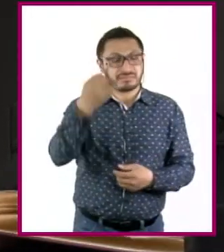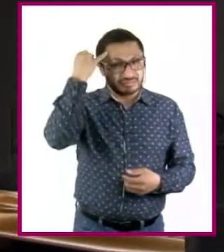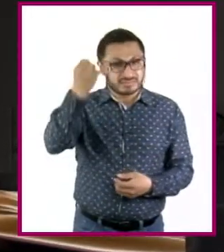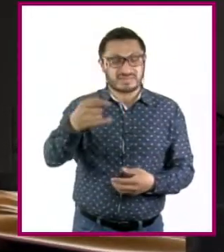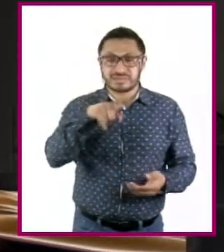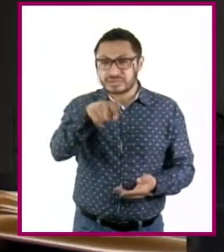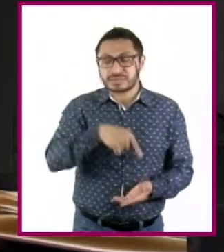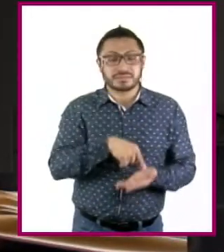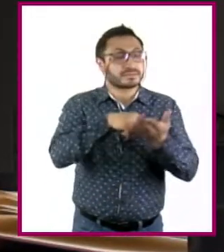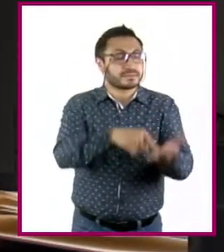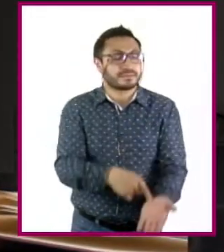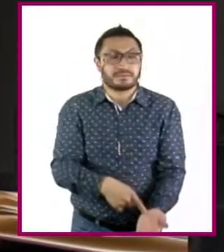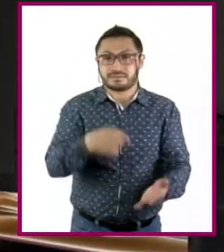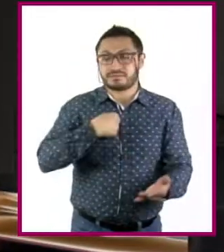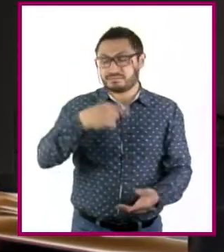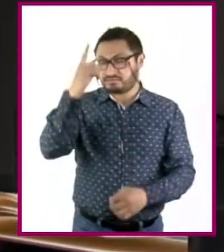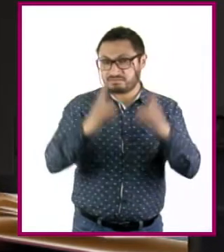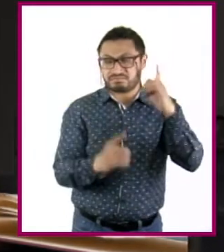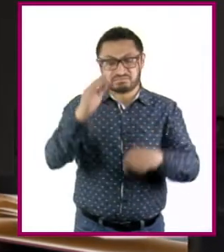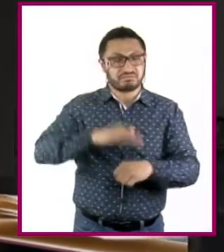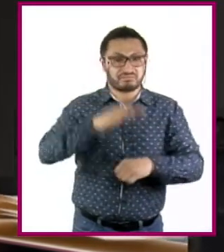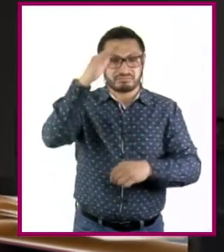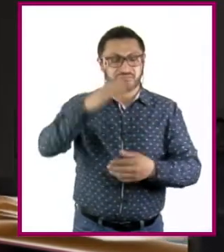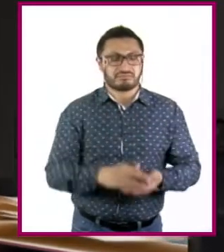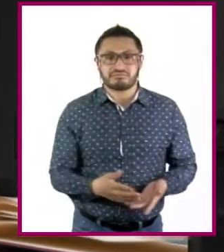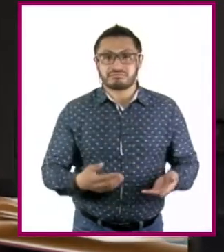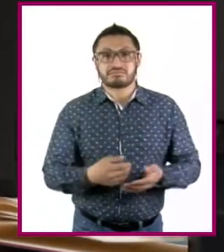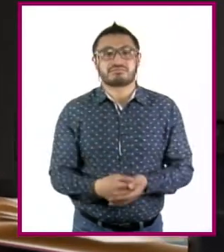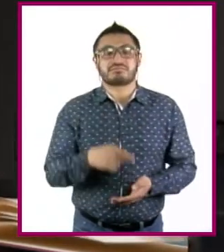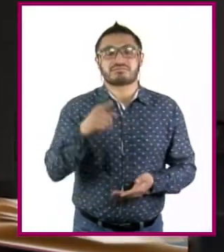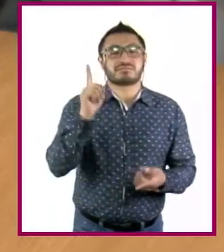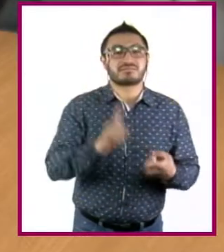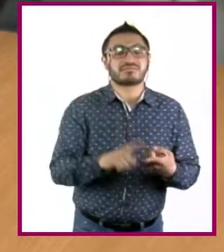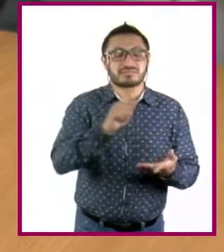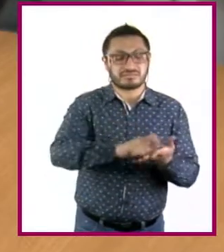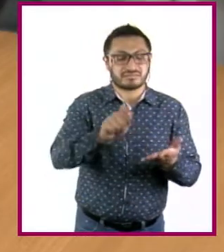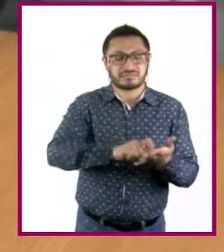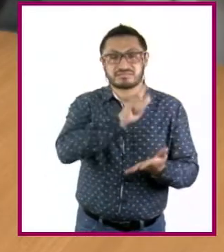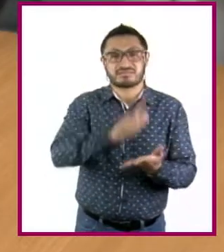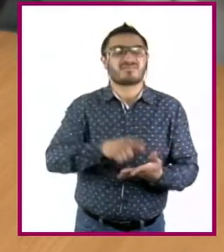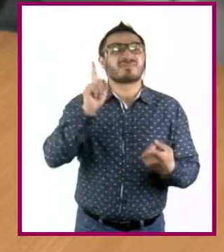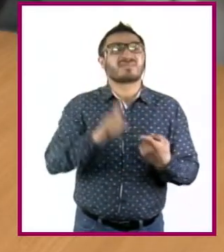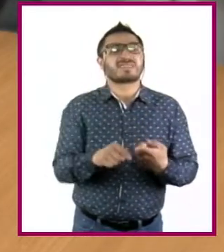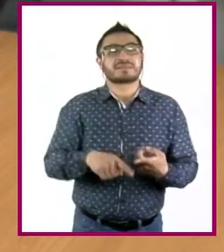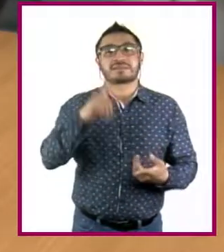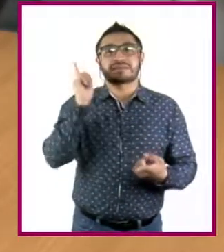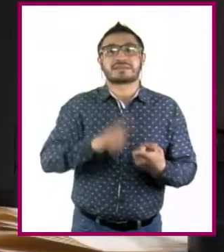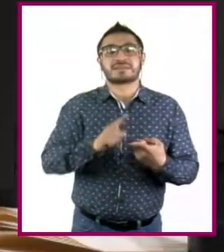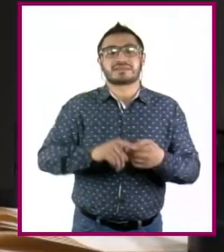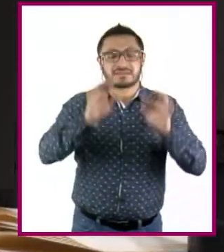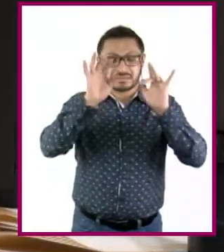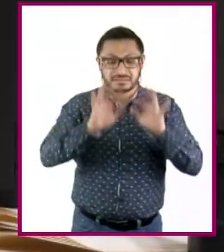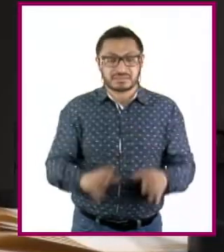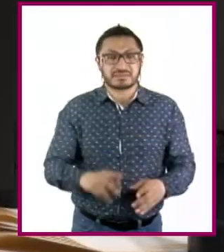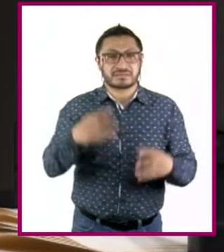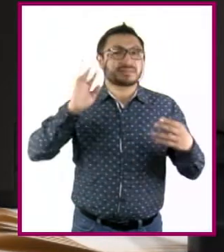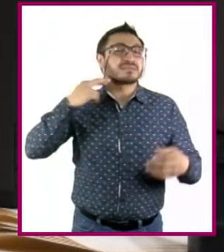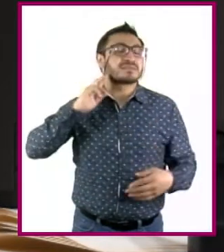planteas en tu cuento, me surgen otras preguntas. ¿Quién escribe las leyes? ¿Quién programa las máquinas?